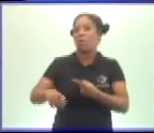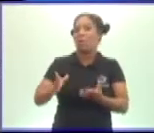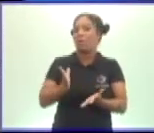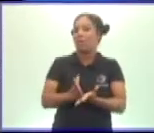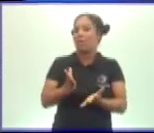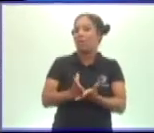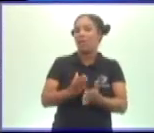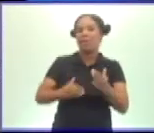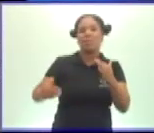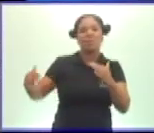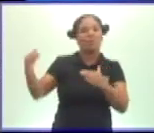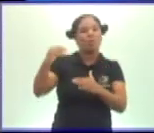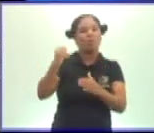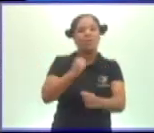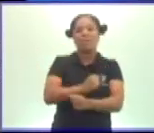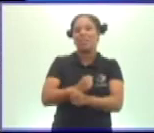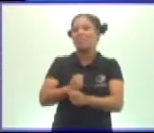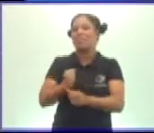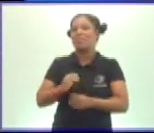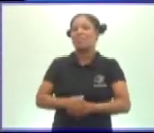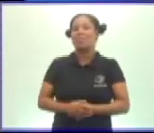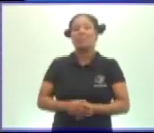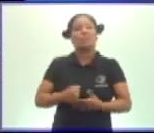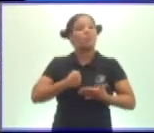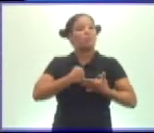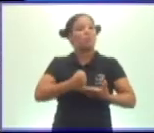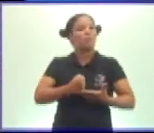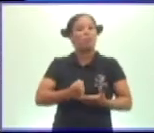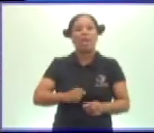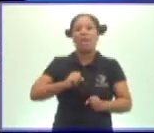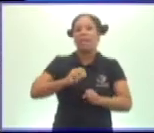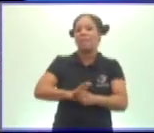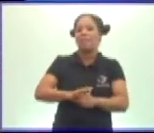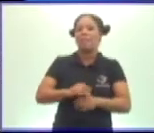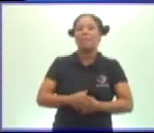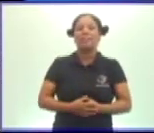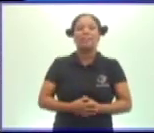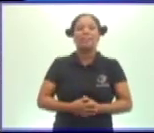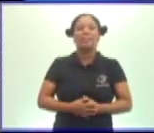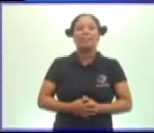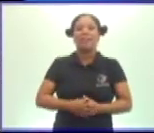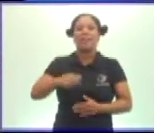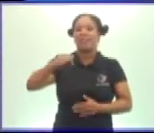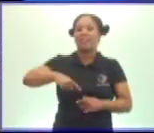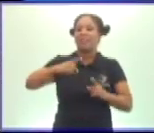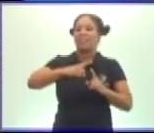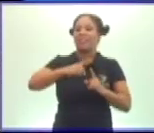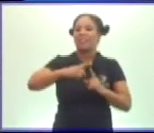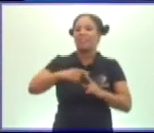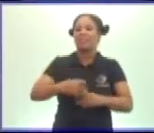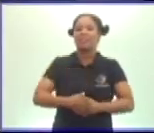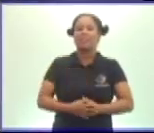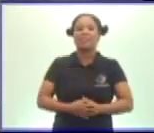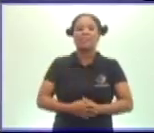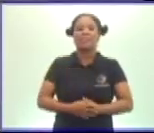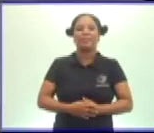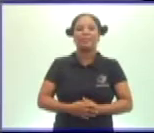de enseñanza, y esto nos va a ayudar a comenzar este tema.